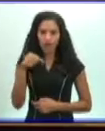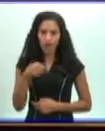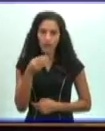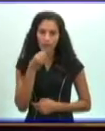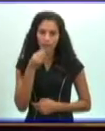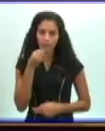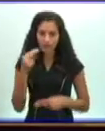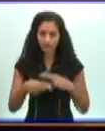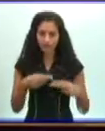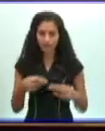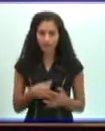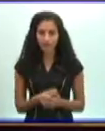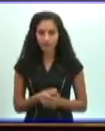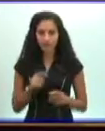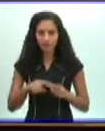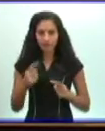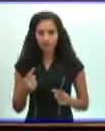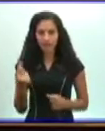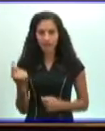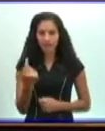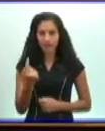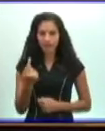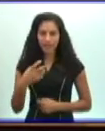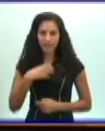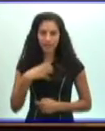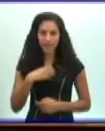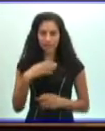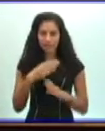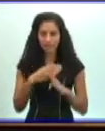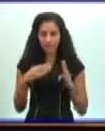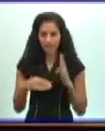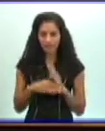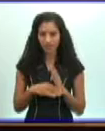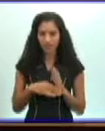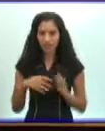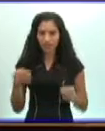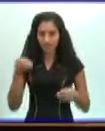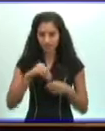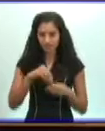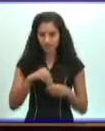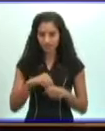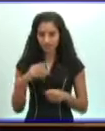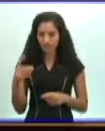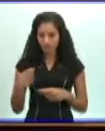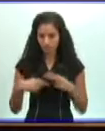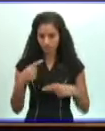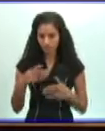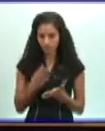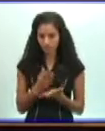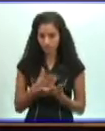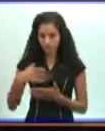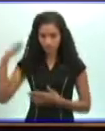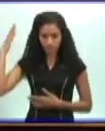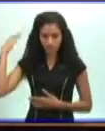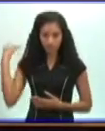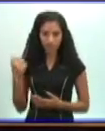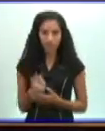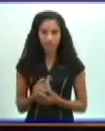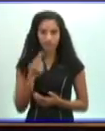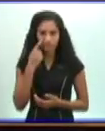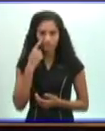la multiplicación de fracciones, integrándolos a todos los que hemos visto en encuentros anteriores. Vamos a ver esta